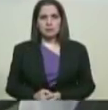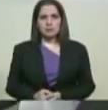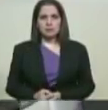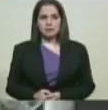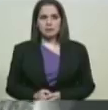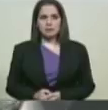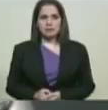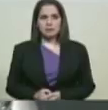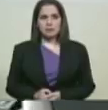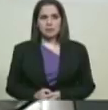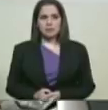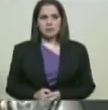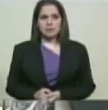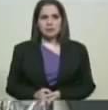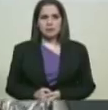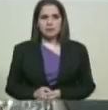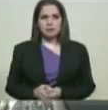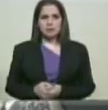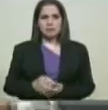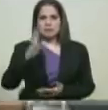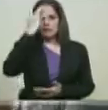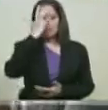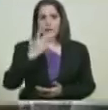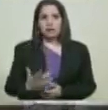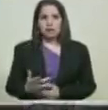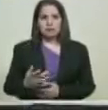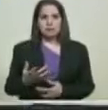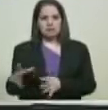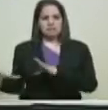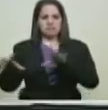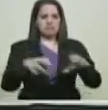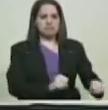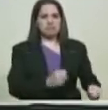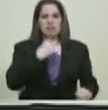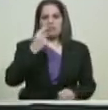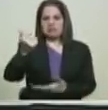Y disfrazan la intervención de ayuda humanitaria.